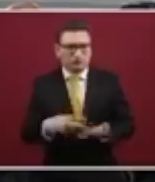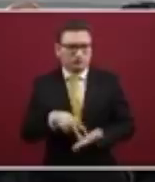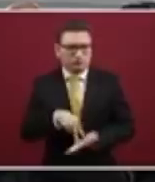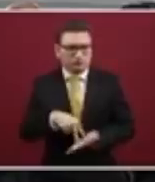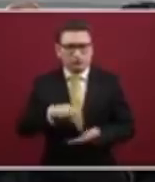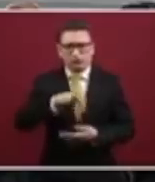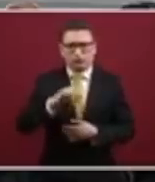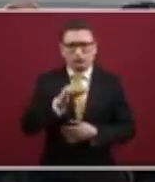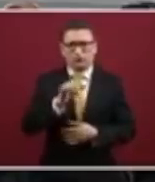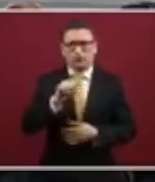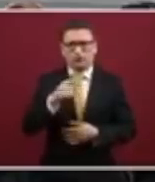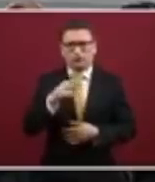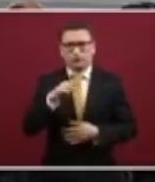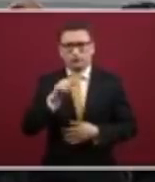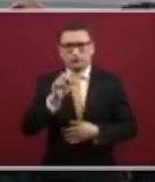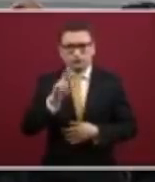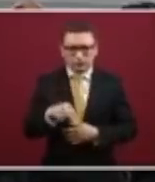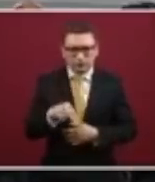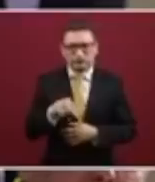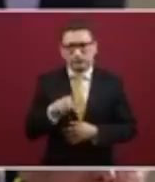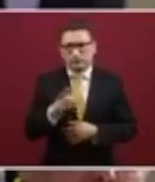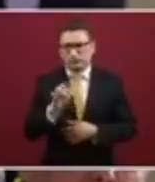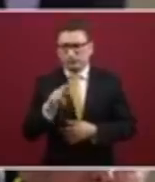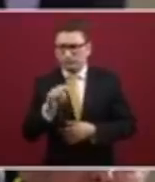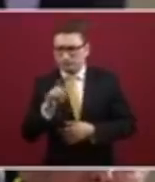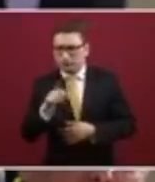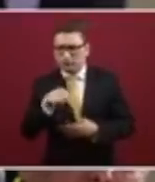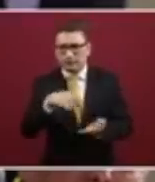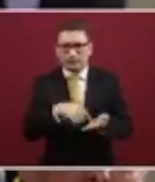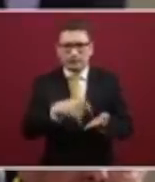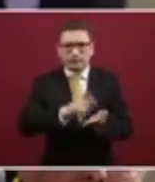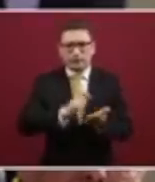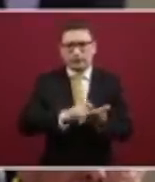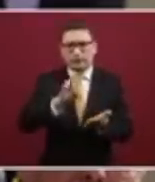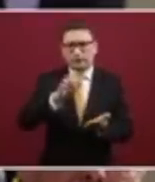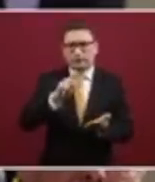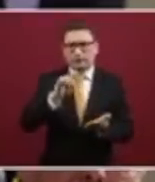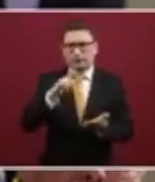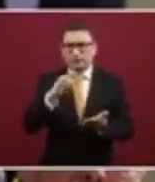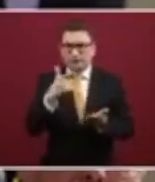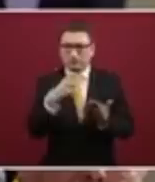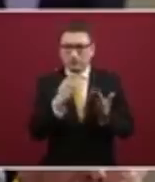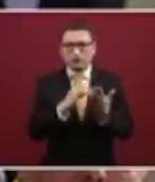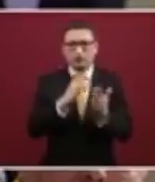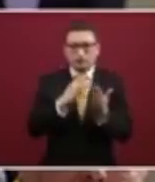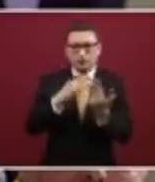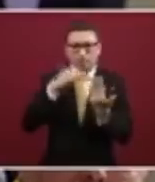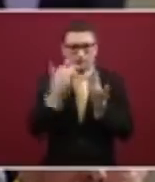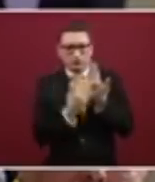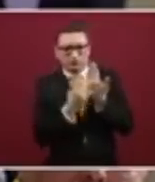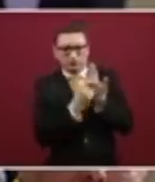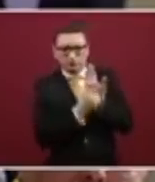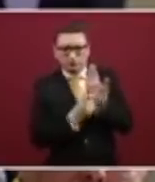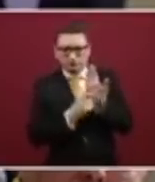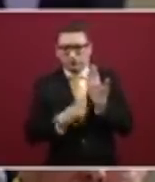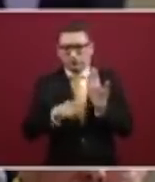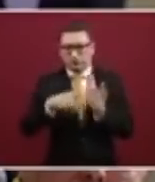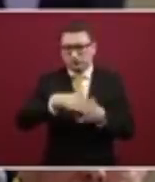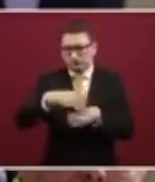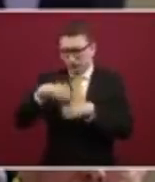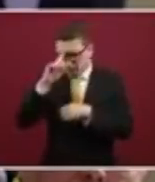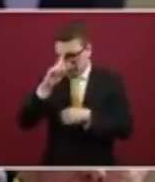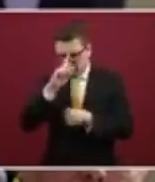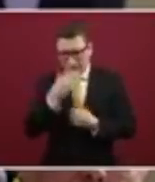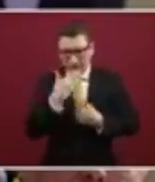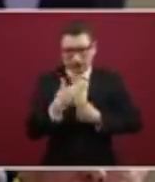Ortiz Pinquete, una gente que ha sido cercana a usted. Usted escribe el epílogo en la contraportada, recomienda el libro, lo cual significa que